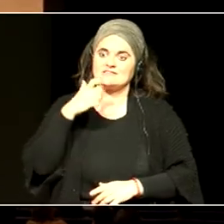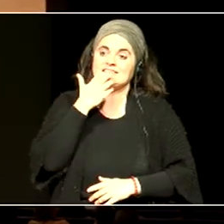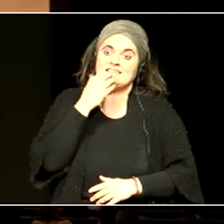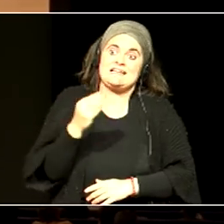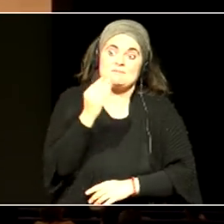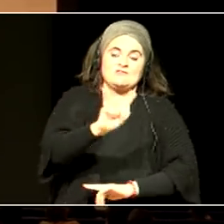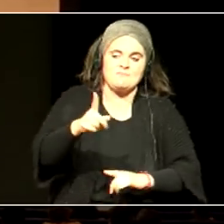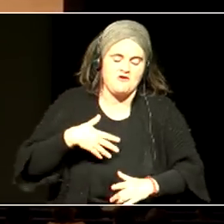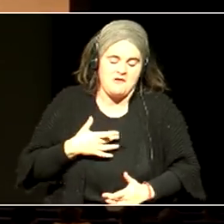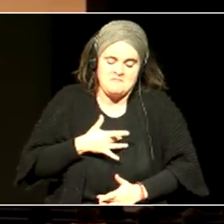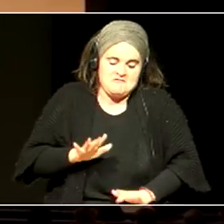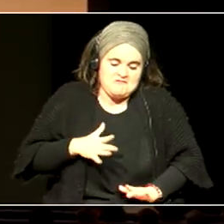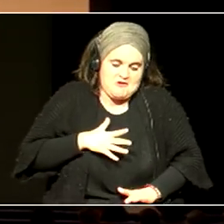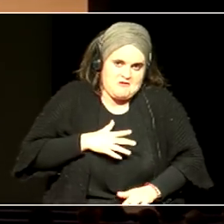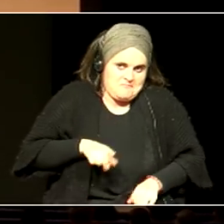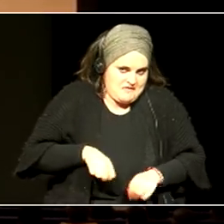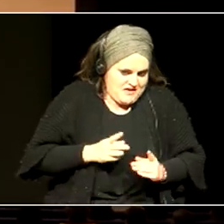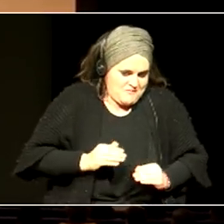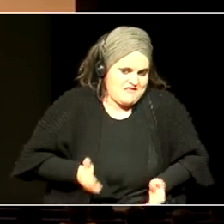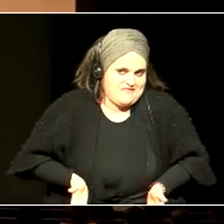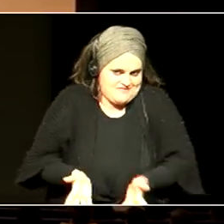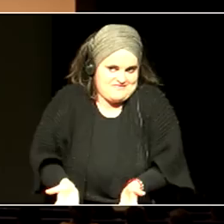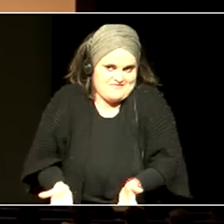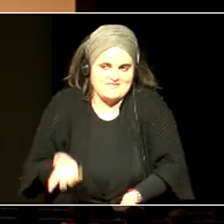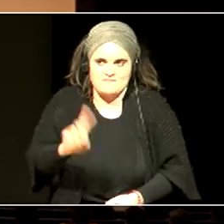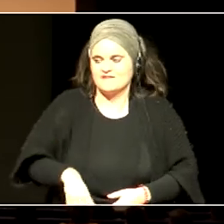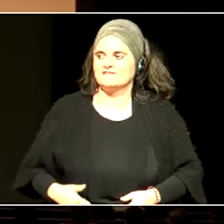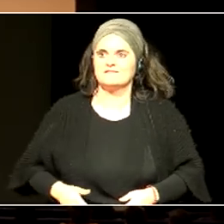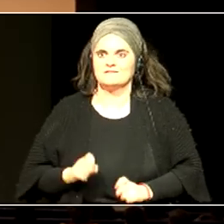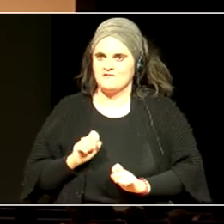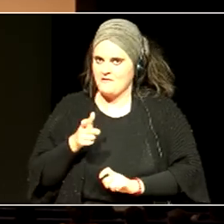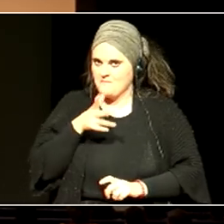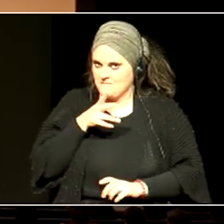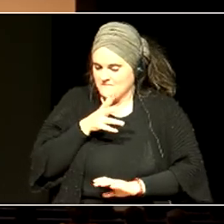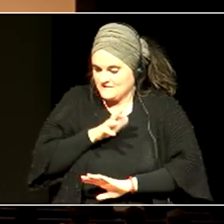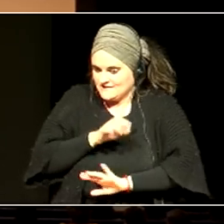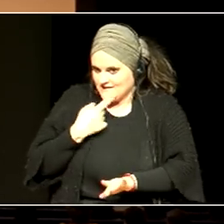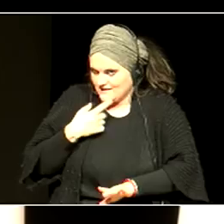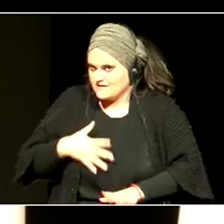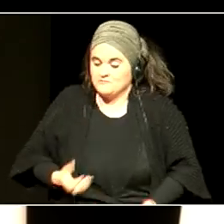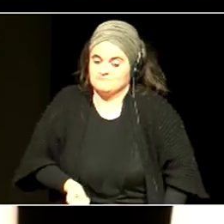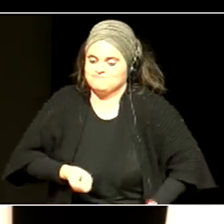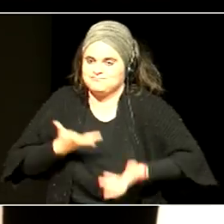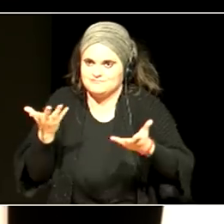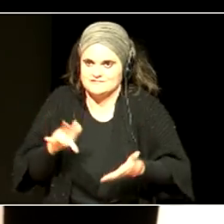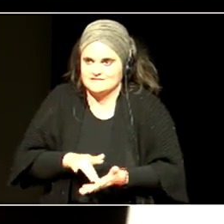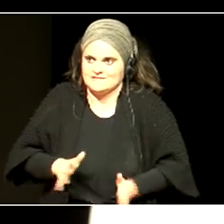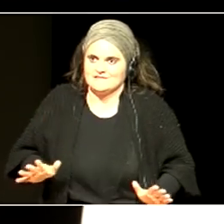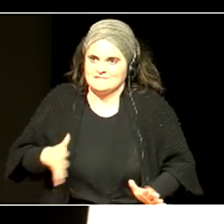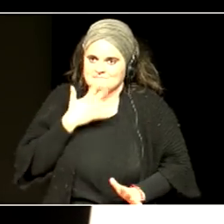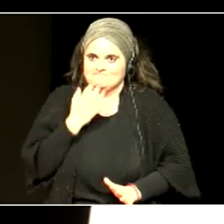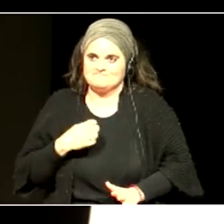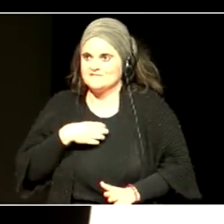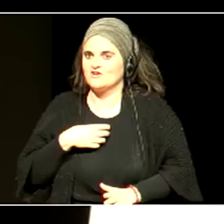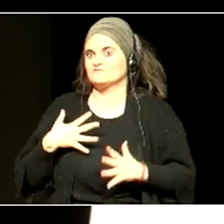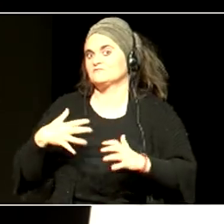mucho yo esto Esto está muy mal decir o sea barcat pero me ha salido estoy aquí y me ha salido está todo el